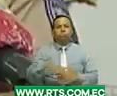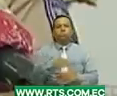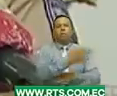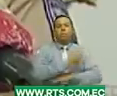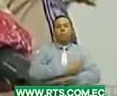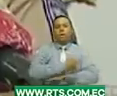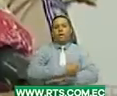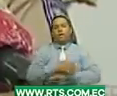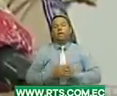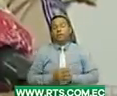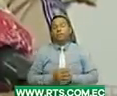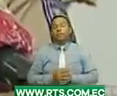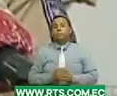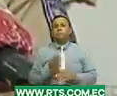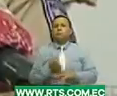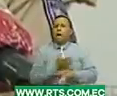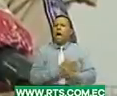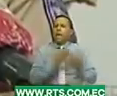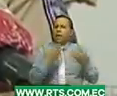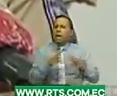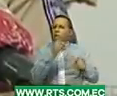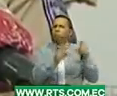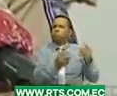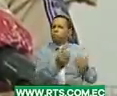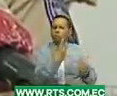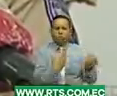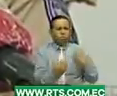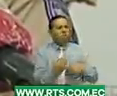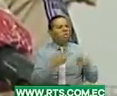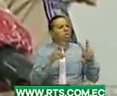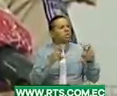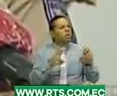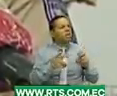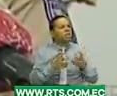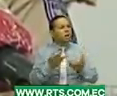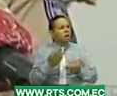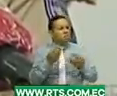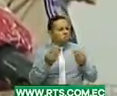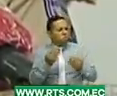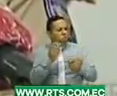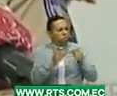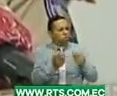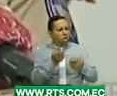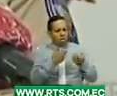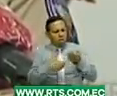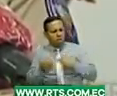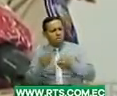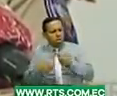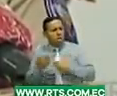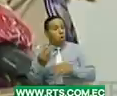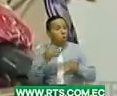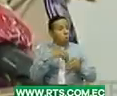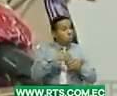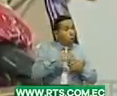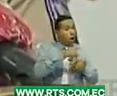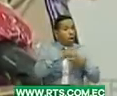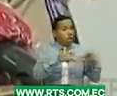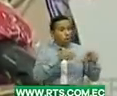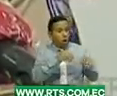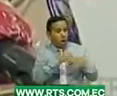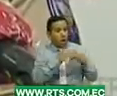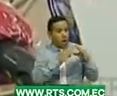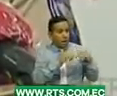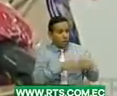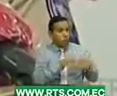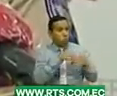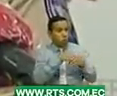Nos notificaban la presencia de personas de dudosa procedencia que se encontraban a lo mejor almacenando y de igual manera